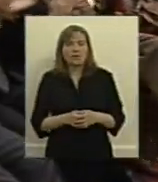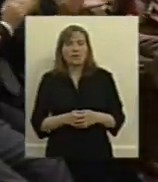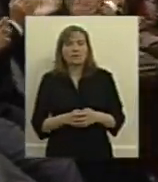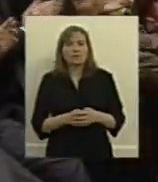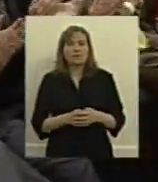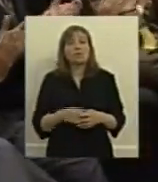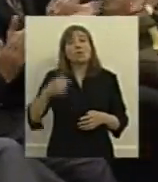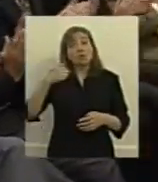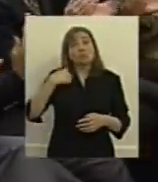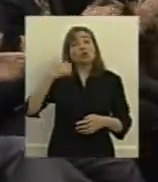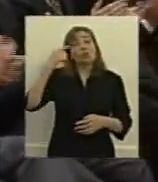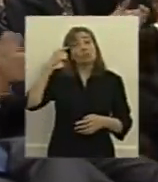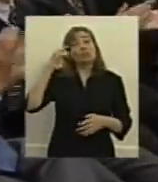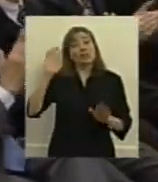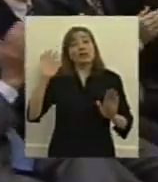si